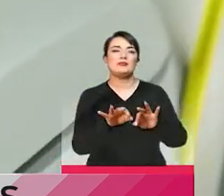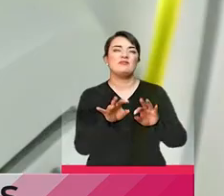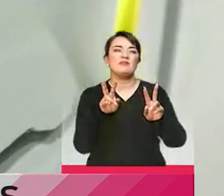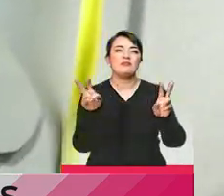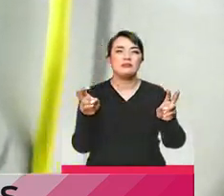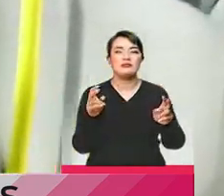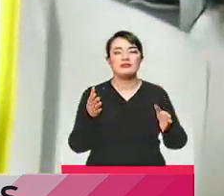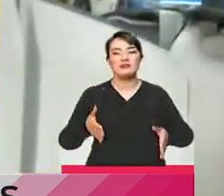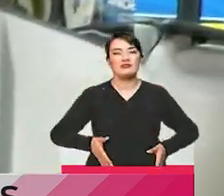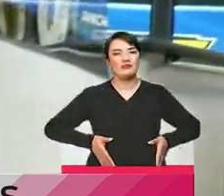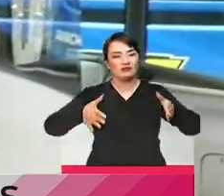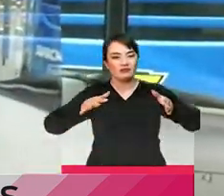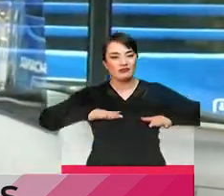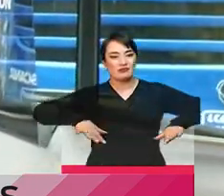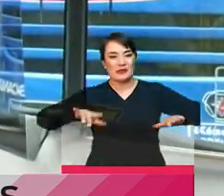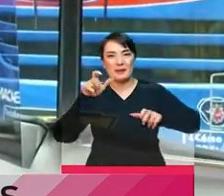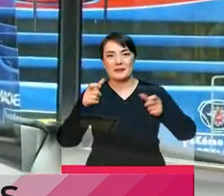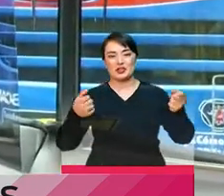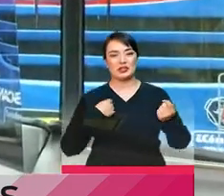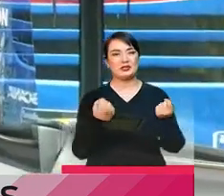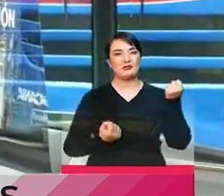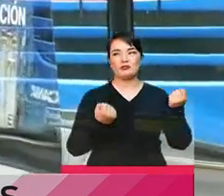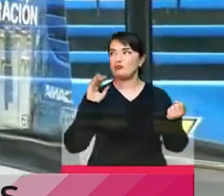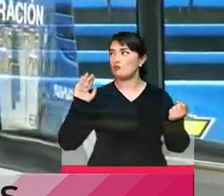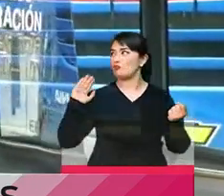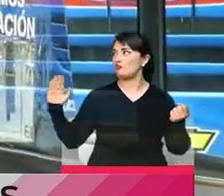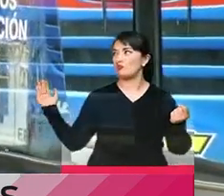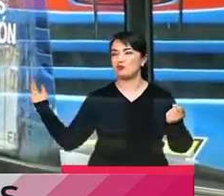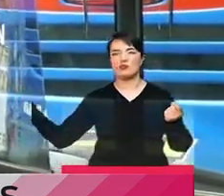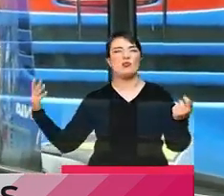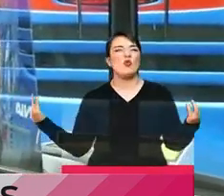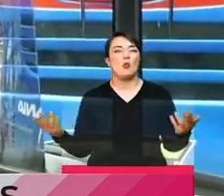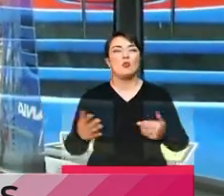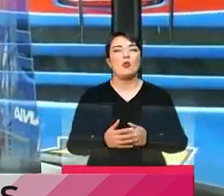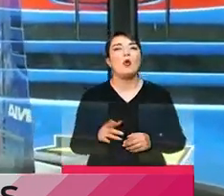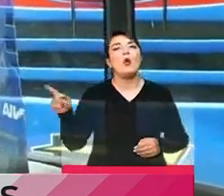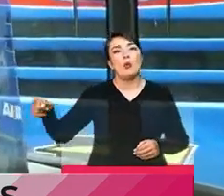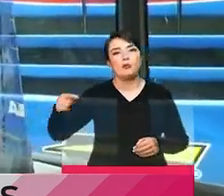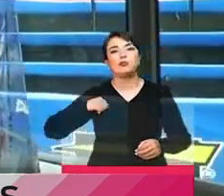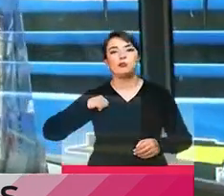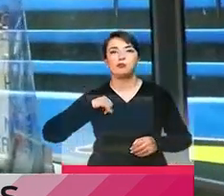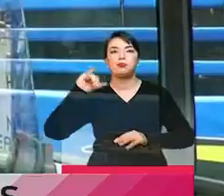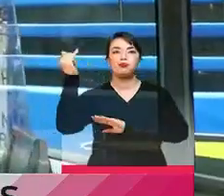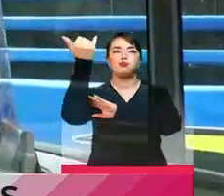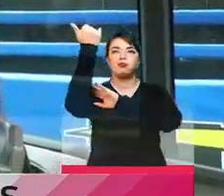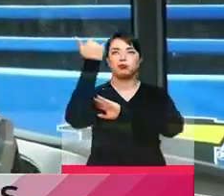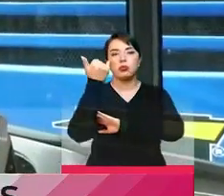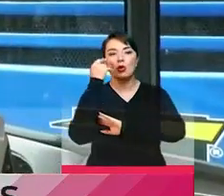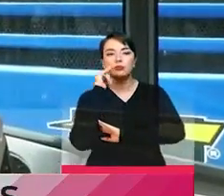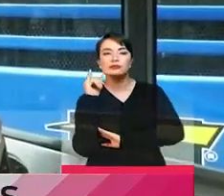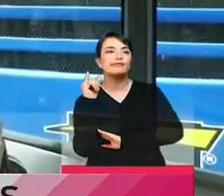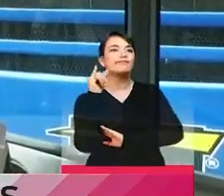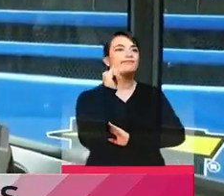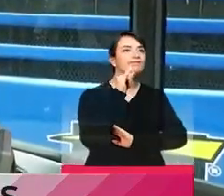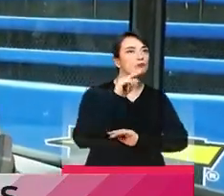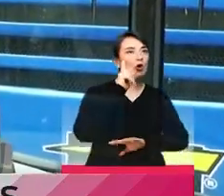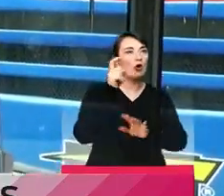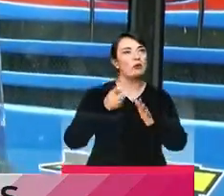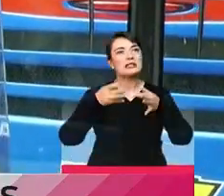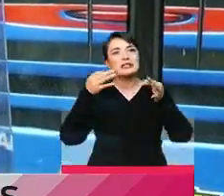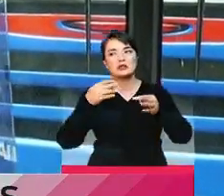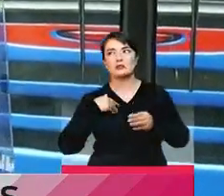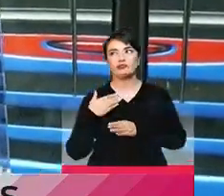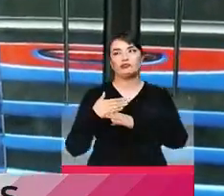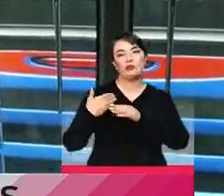cabinas de los conductores, que también están acompañadas de una cámara de seguridad, donde también los protegen frente a